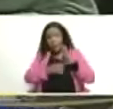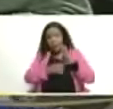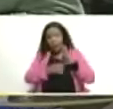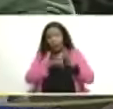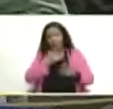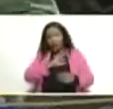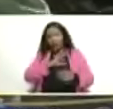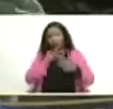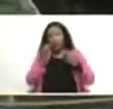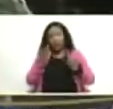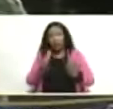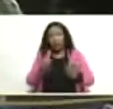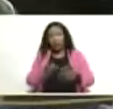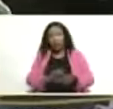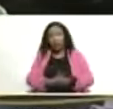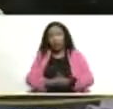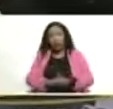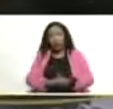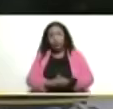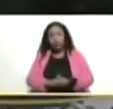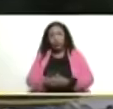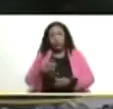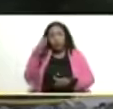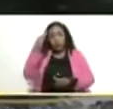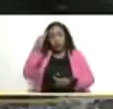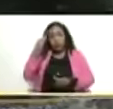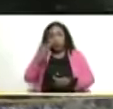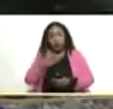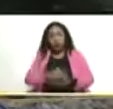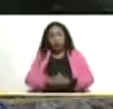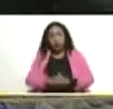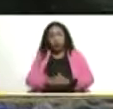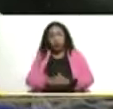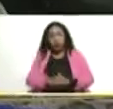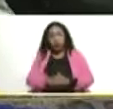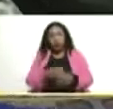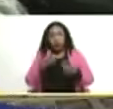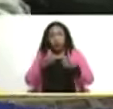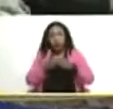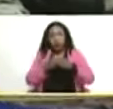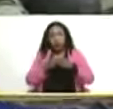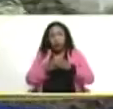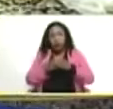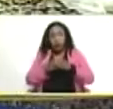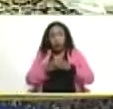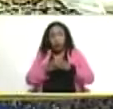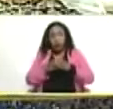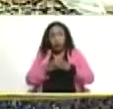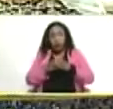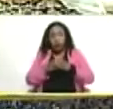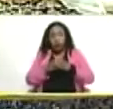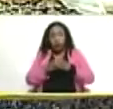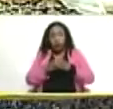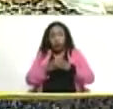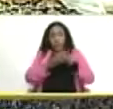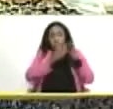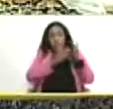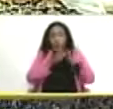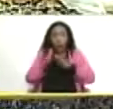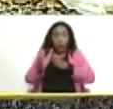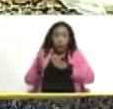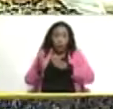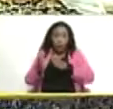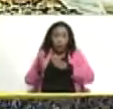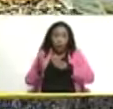señores oficiales, soldados, grupos estructurados de delincuencia organizada, las GEDO, y los